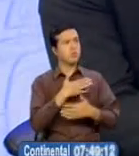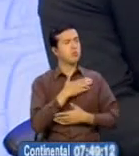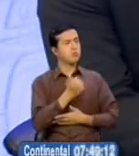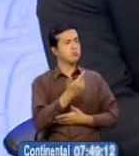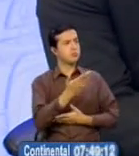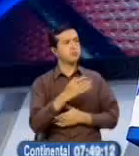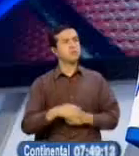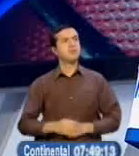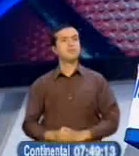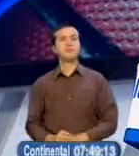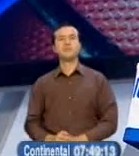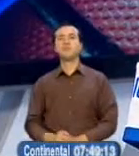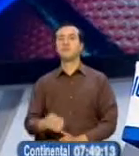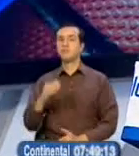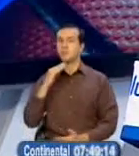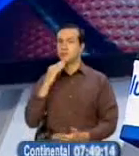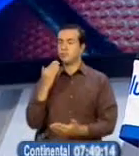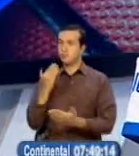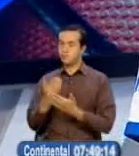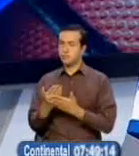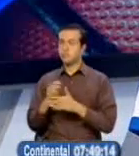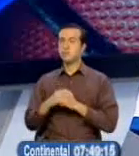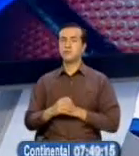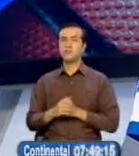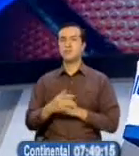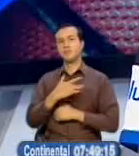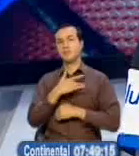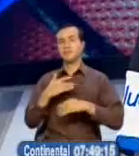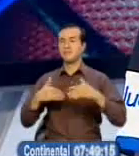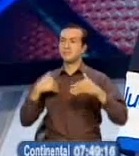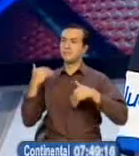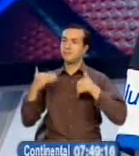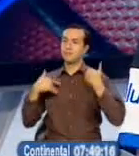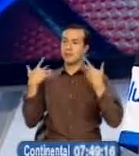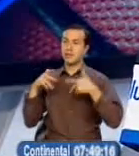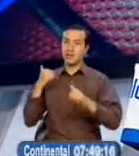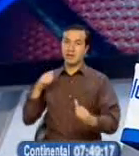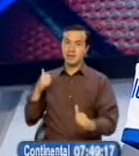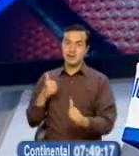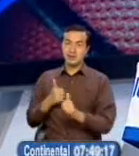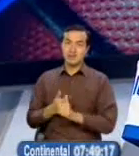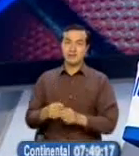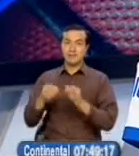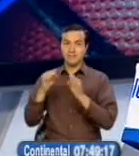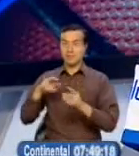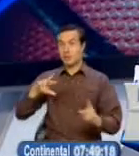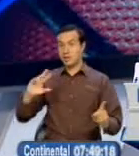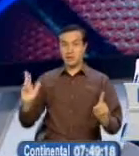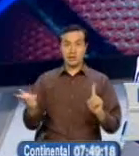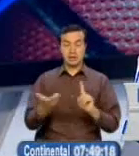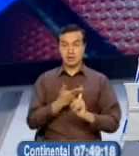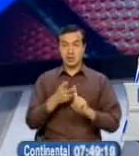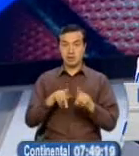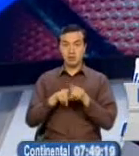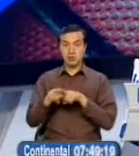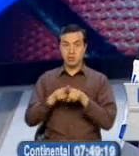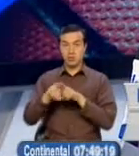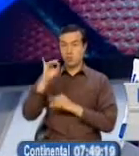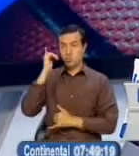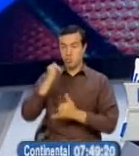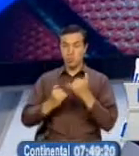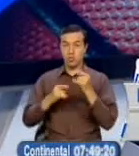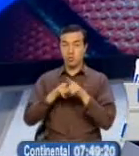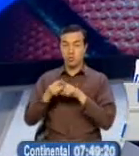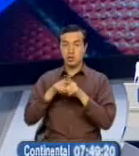Bienvenido. Muchas gracias, Fernando. Sumamente contento porque estamos ya muy cercanos a lo que va a ser la tercera válida y gran final del